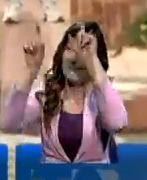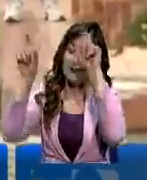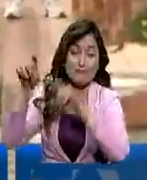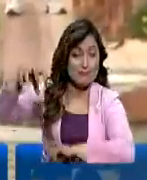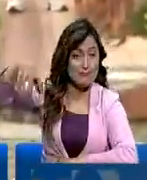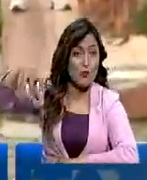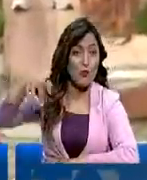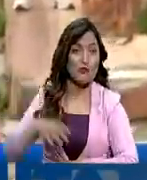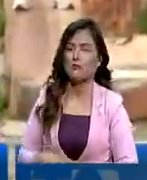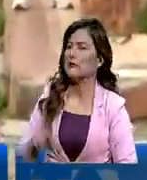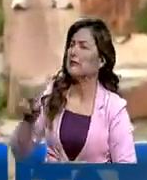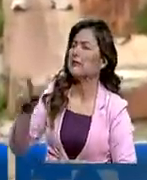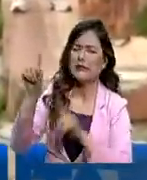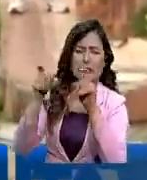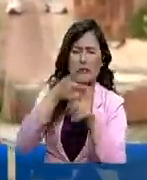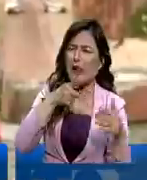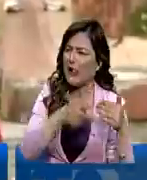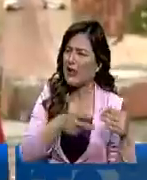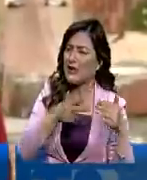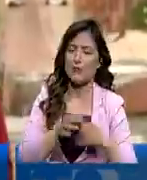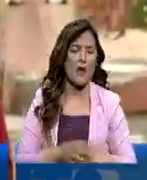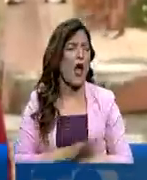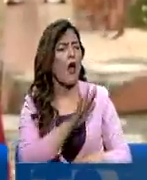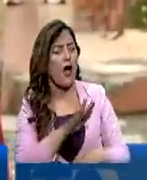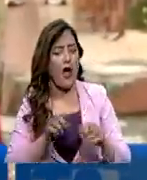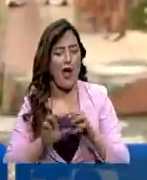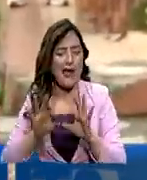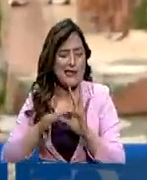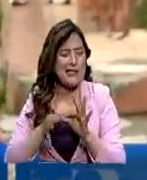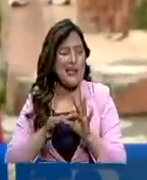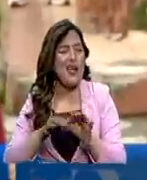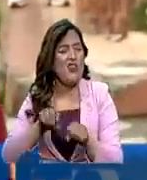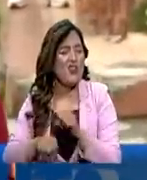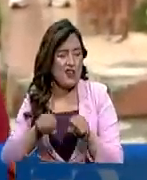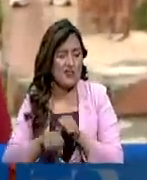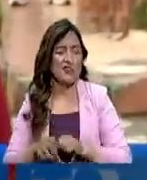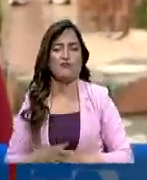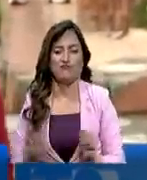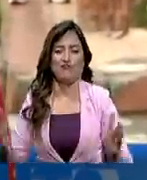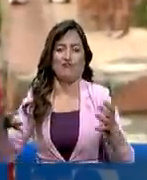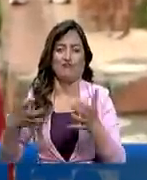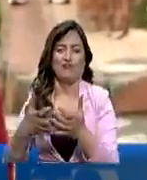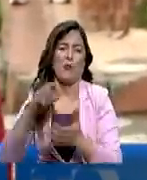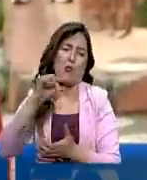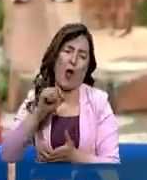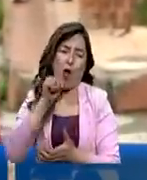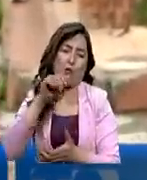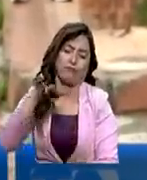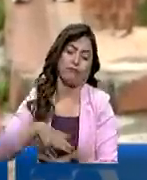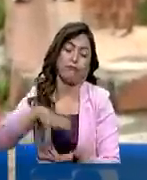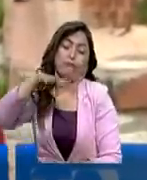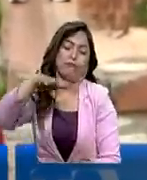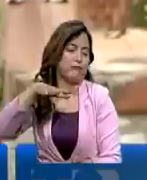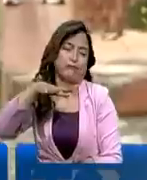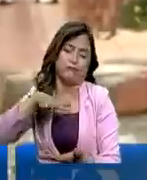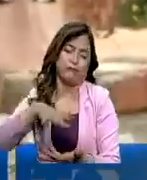les dicen cosas diferentes, como por ejemplo que las válvulas están dañadas, que no abastecen los tanques. Es por eso que esta vez se